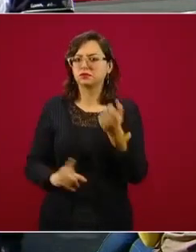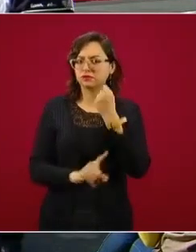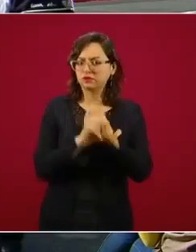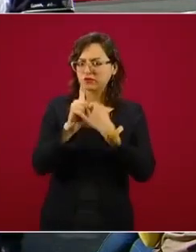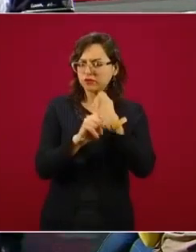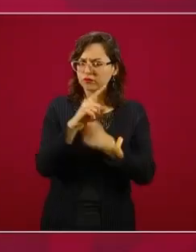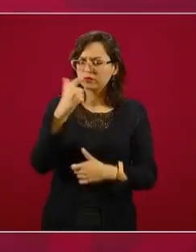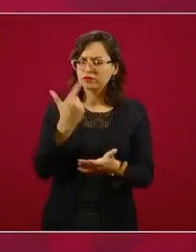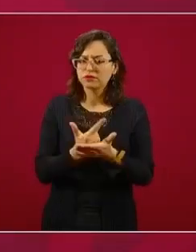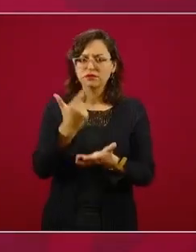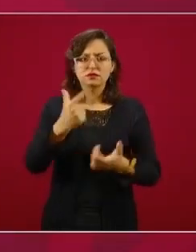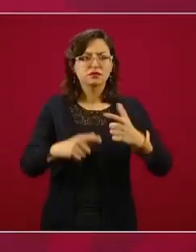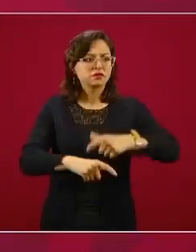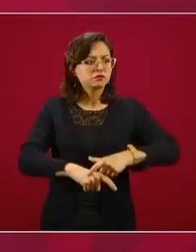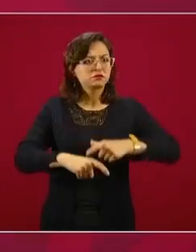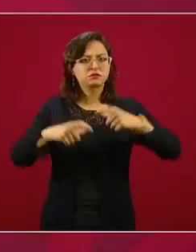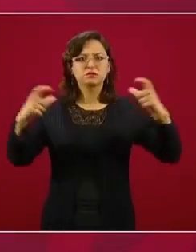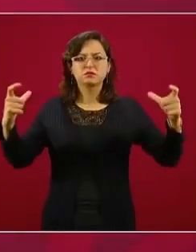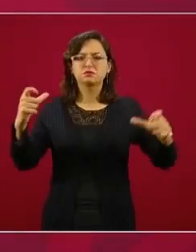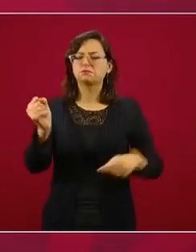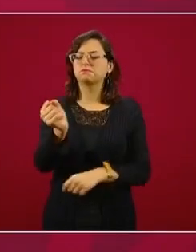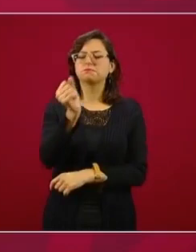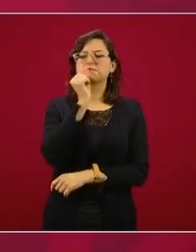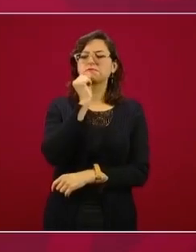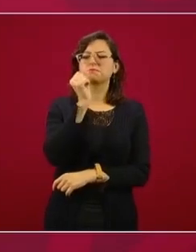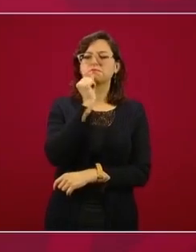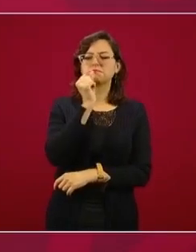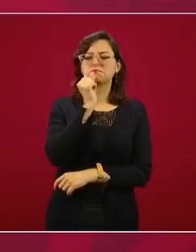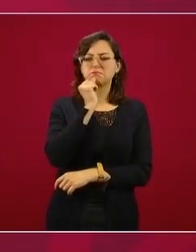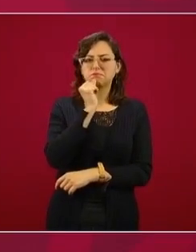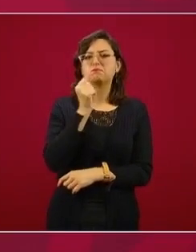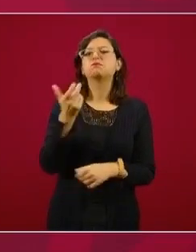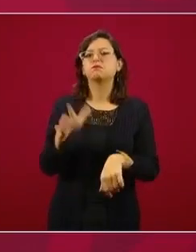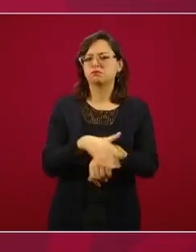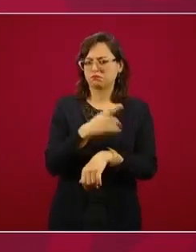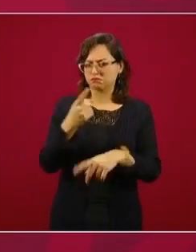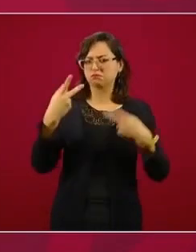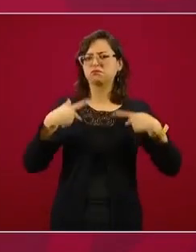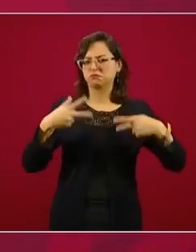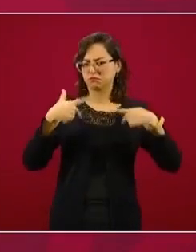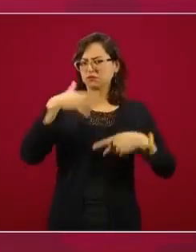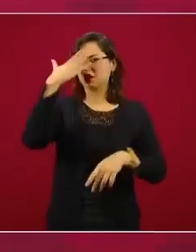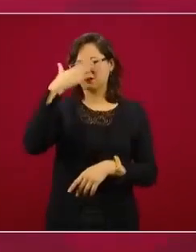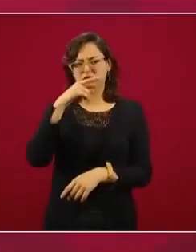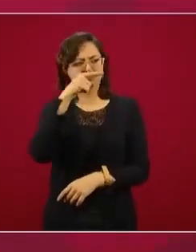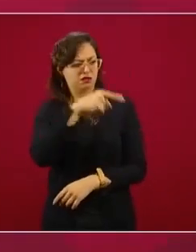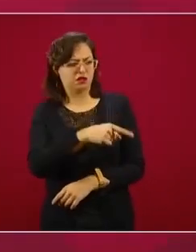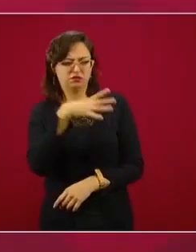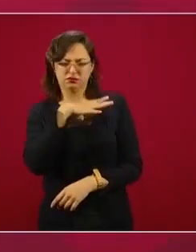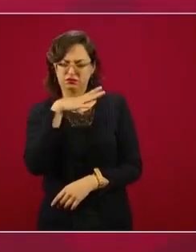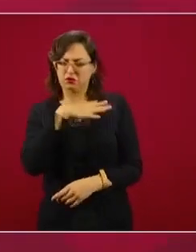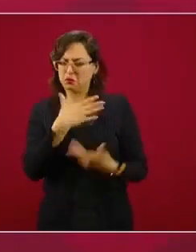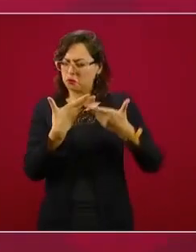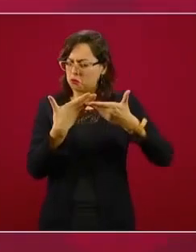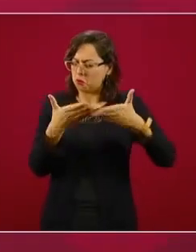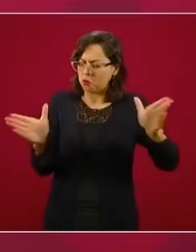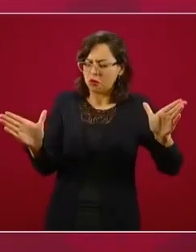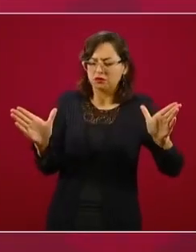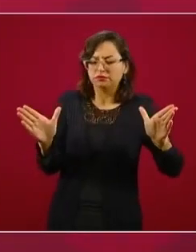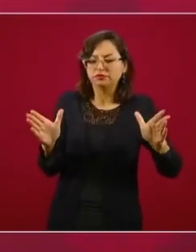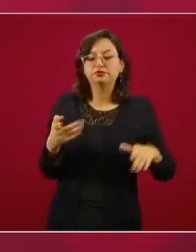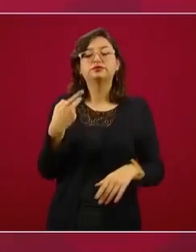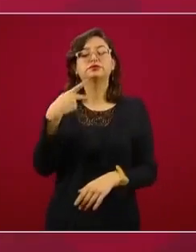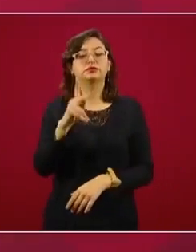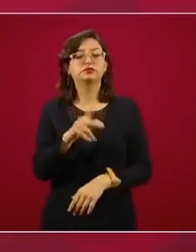la necesidad, porque realmente sí saben que ahí existen y que están a disposición. Esos centros